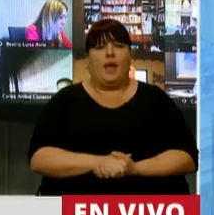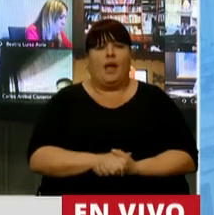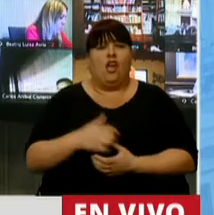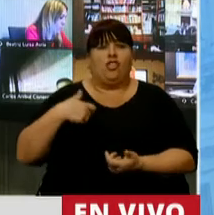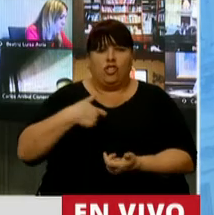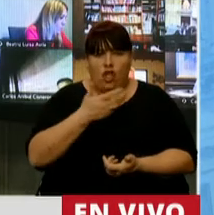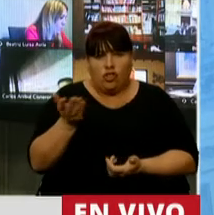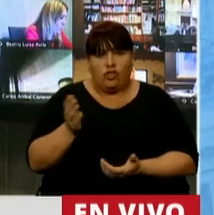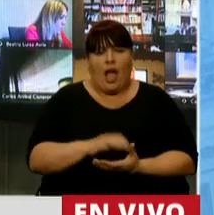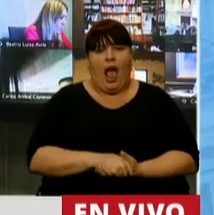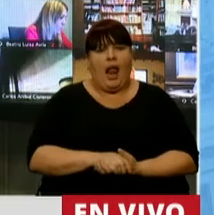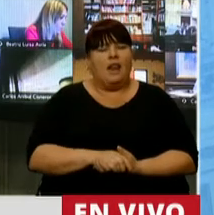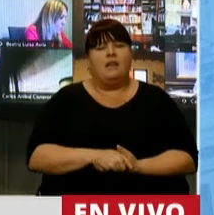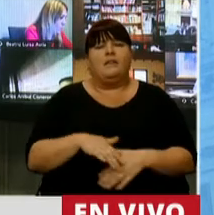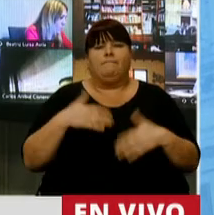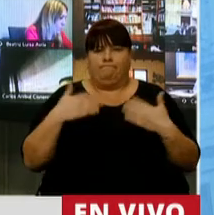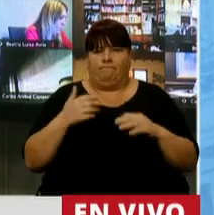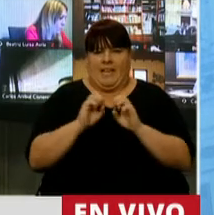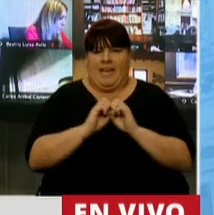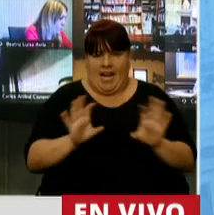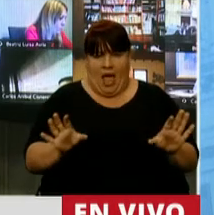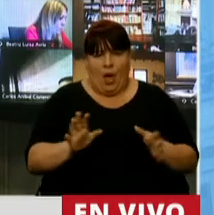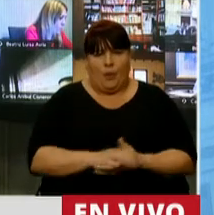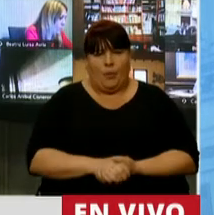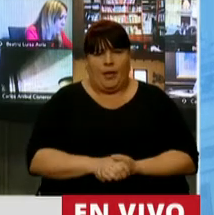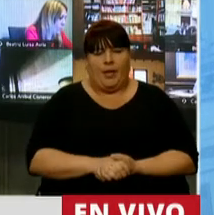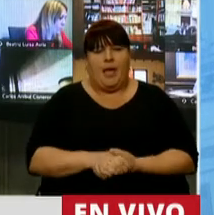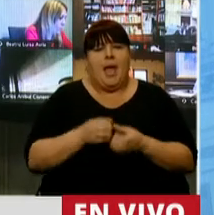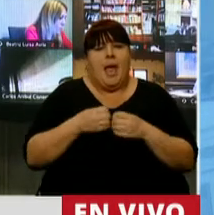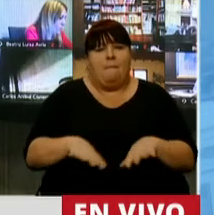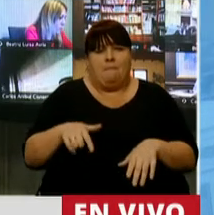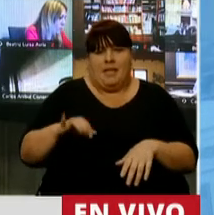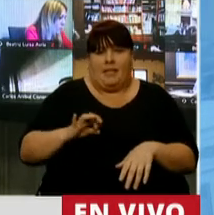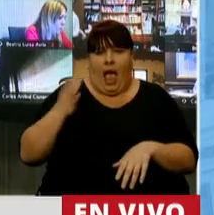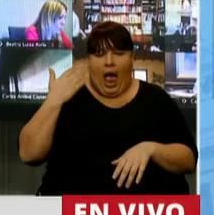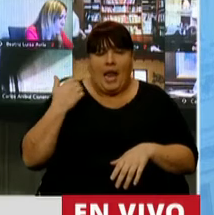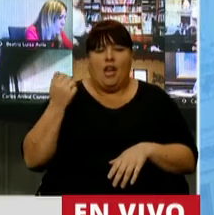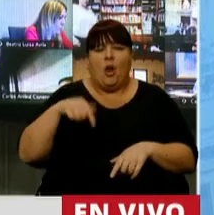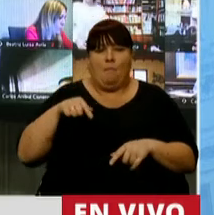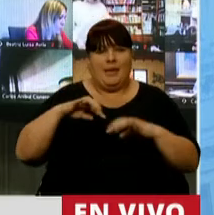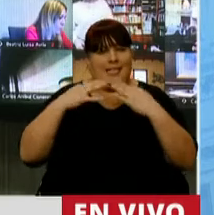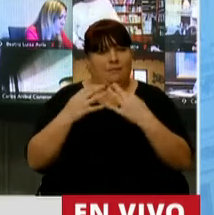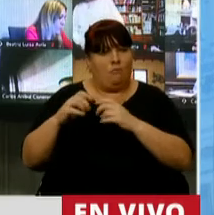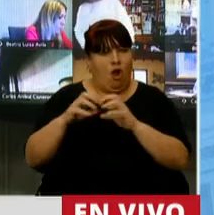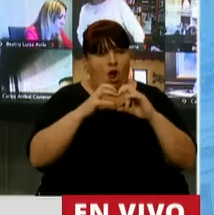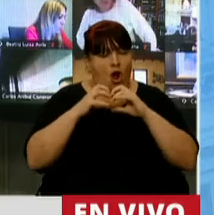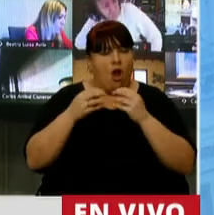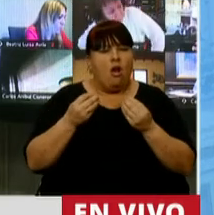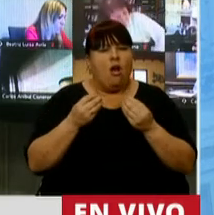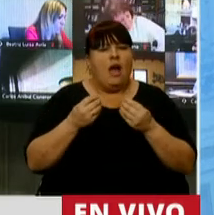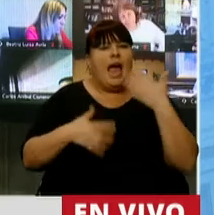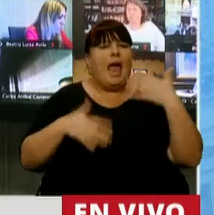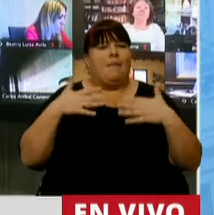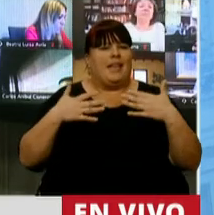y social realmente muy profunda. Comenzamos este año tratando en este mismo recinto